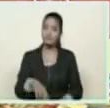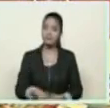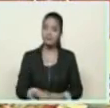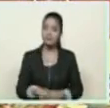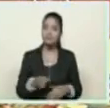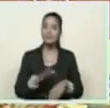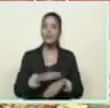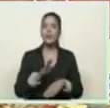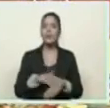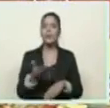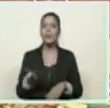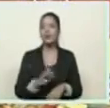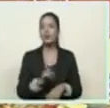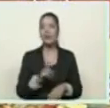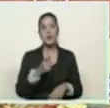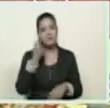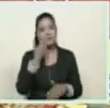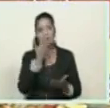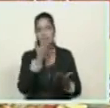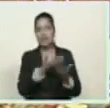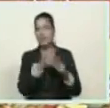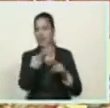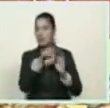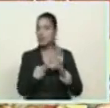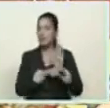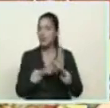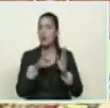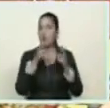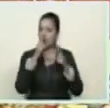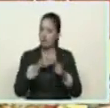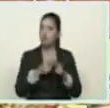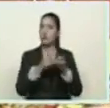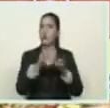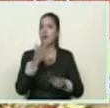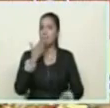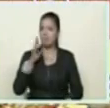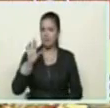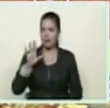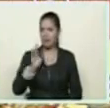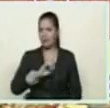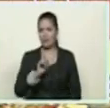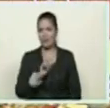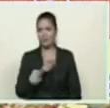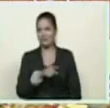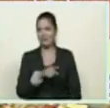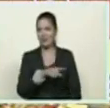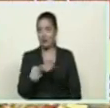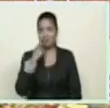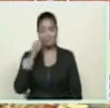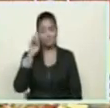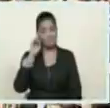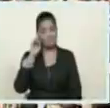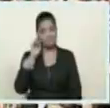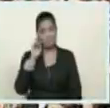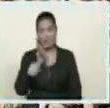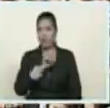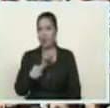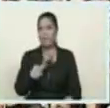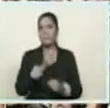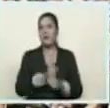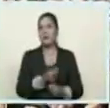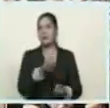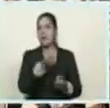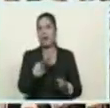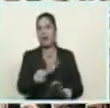porque no estamos frente a un adversario con principios con honor con palabras no podemos esperar